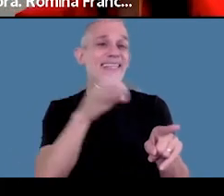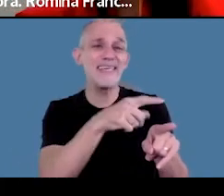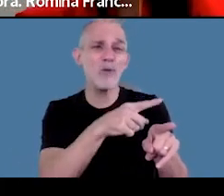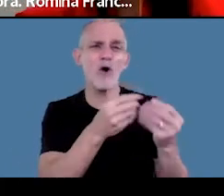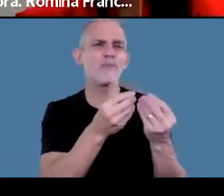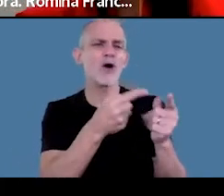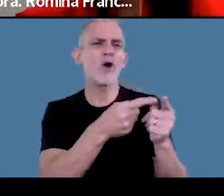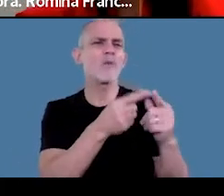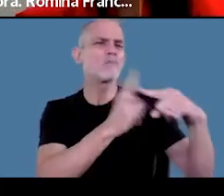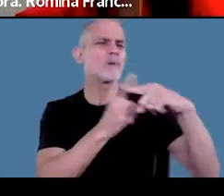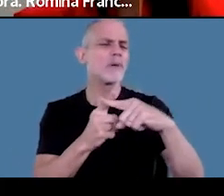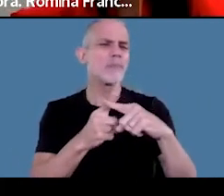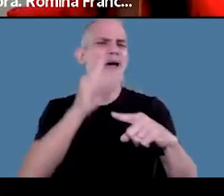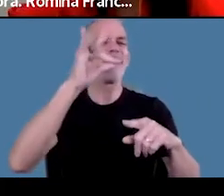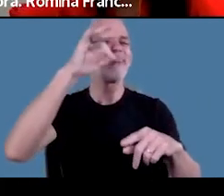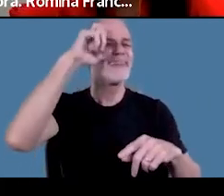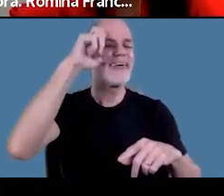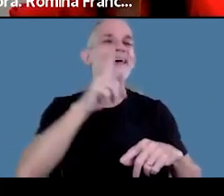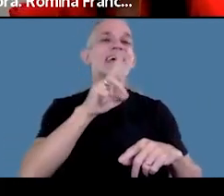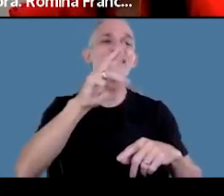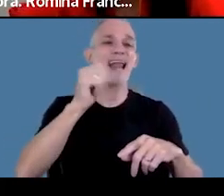determinar por detracción.